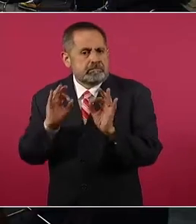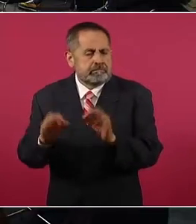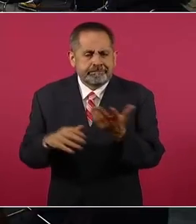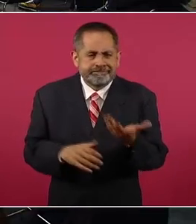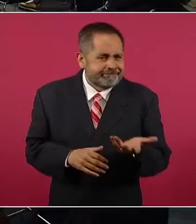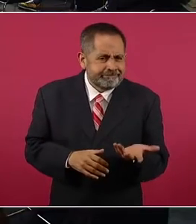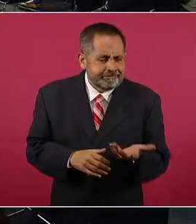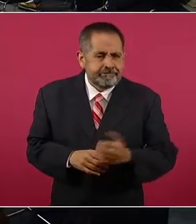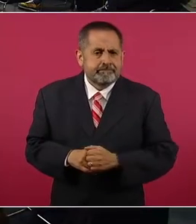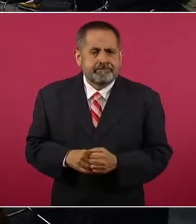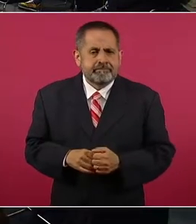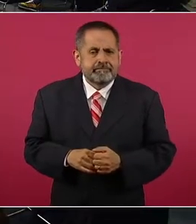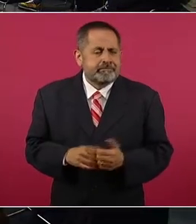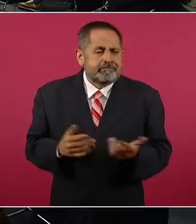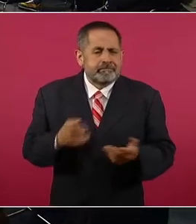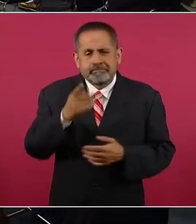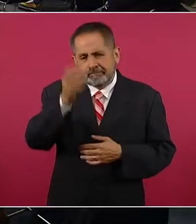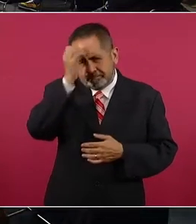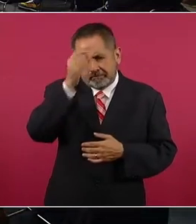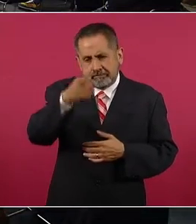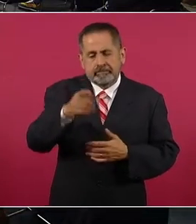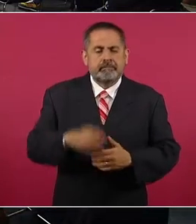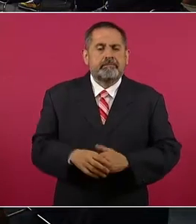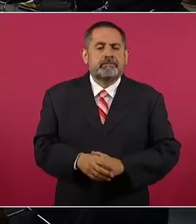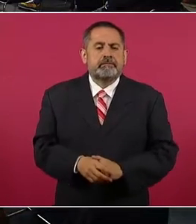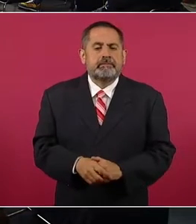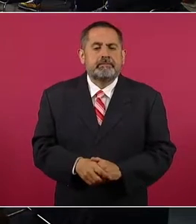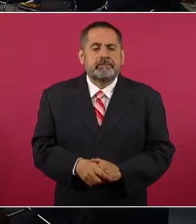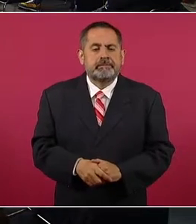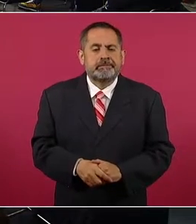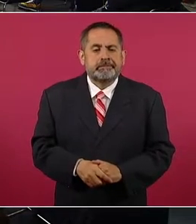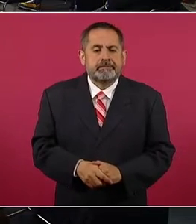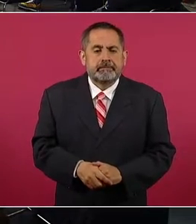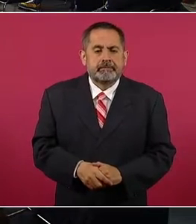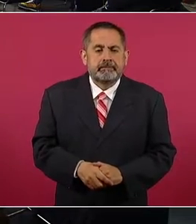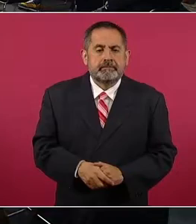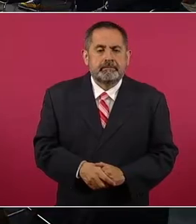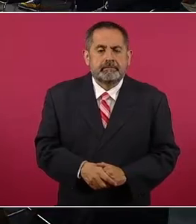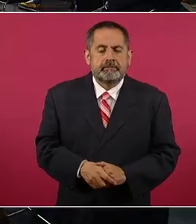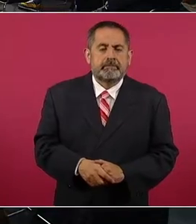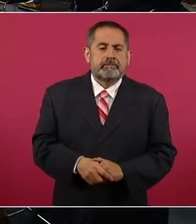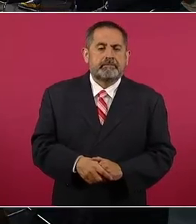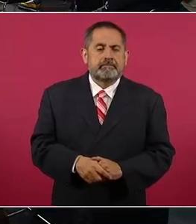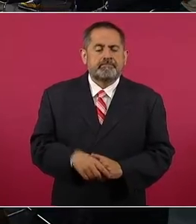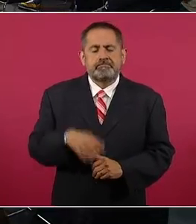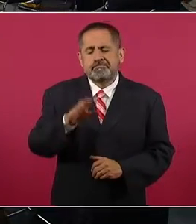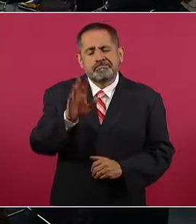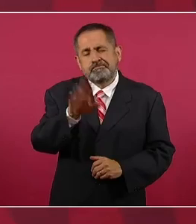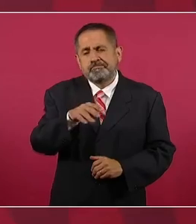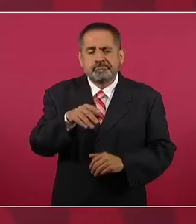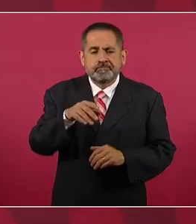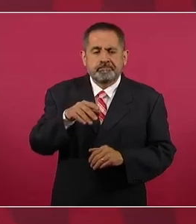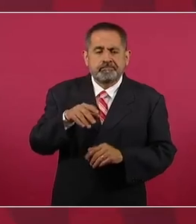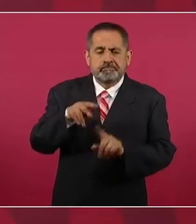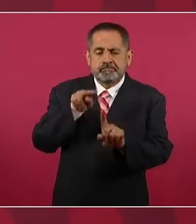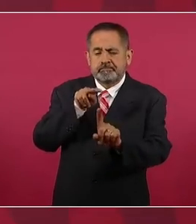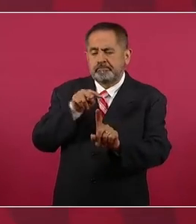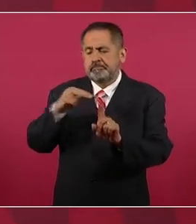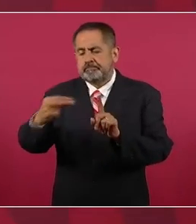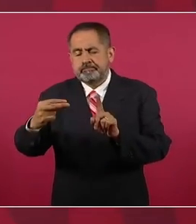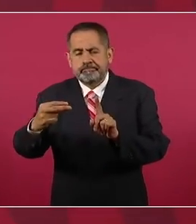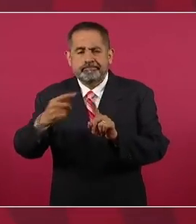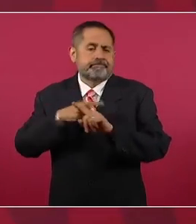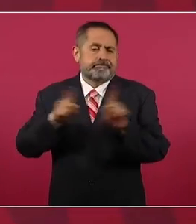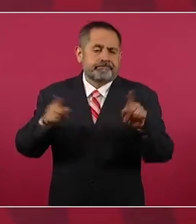Esto sería, ¿qué opinión le merece? Son enfoques distintos, es que somos